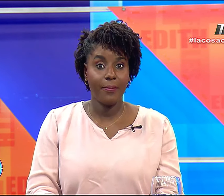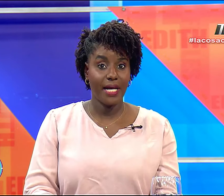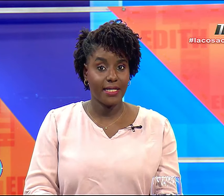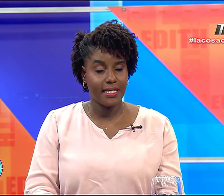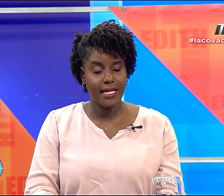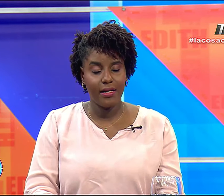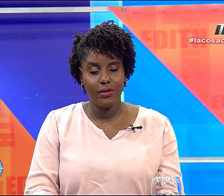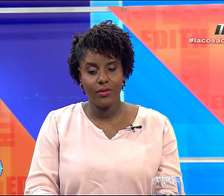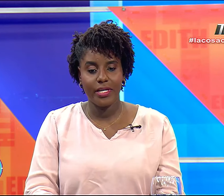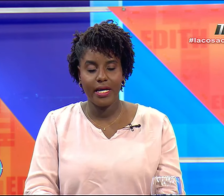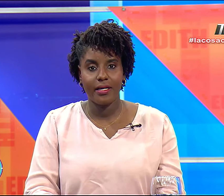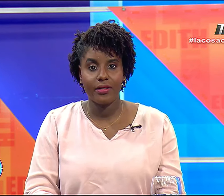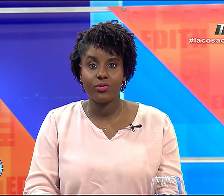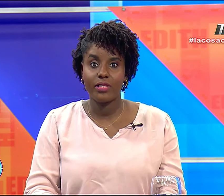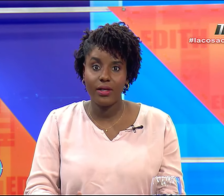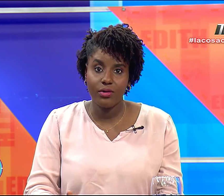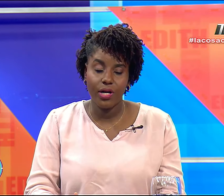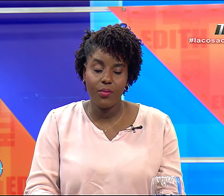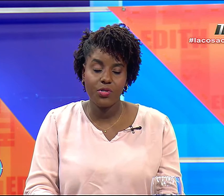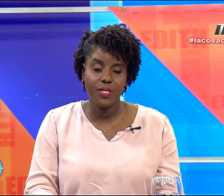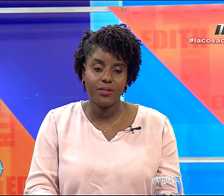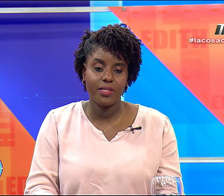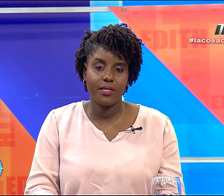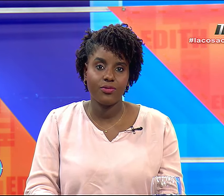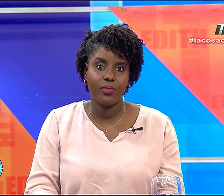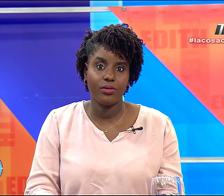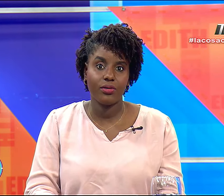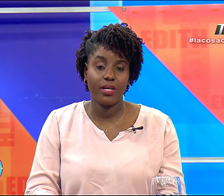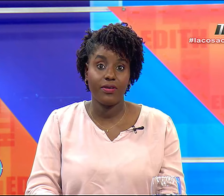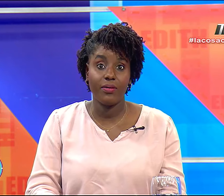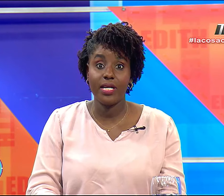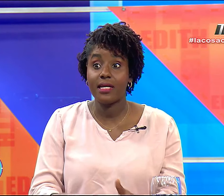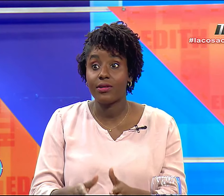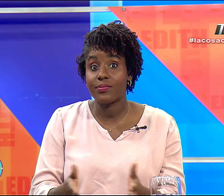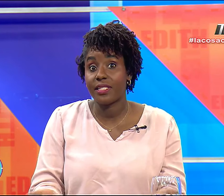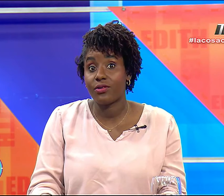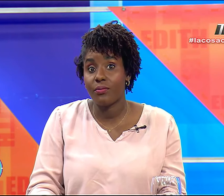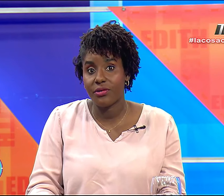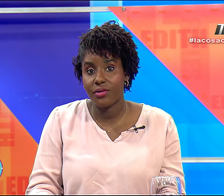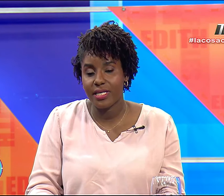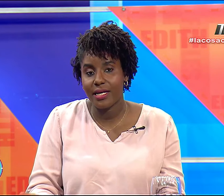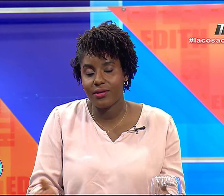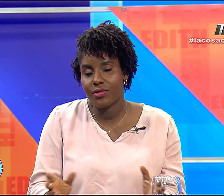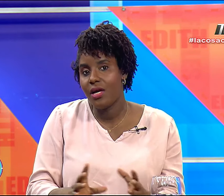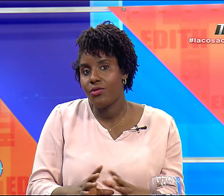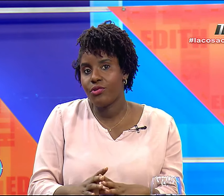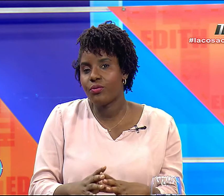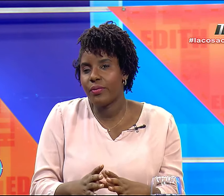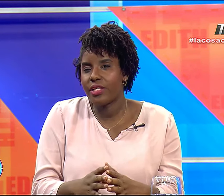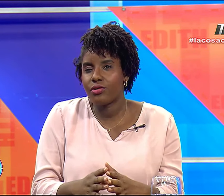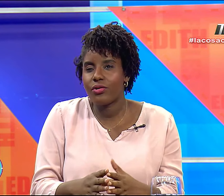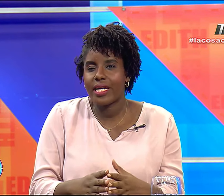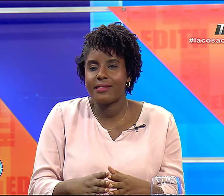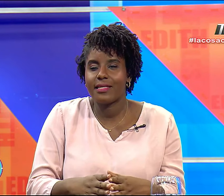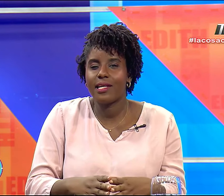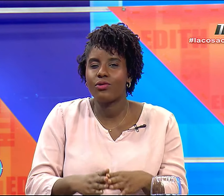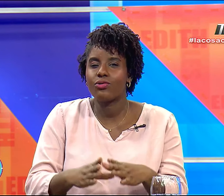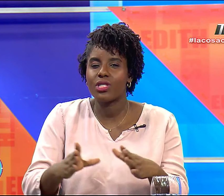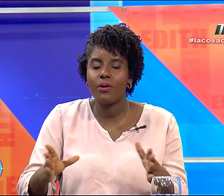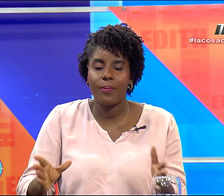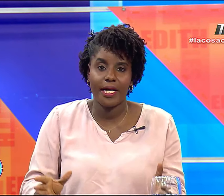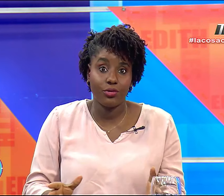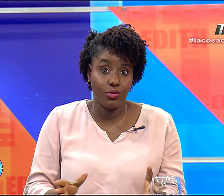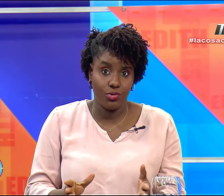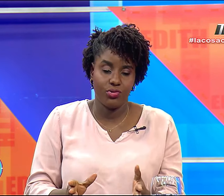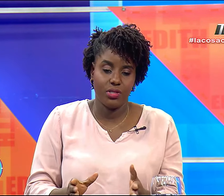en la práctica lo que ha resultado y lo que hemos visto es que es un método que favorece a los partidos mayoritarios. No es un método que es